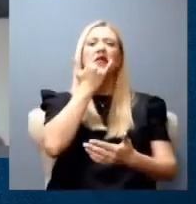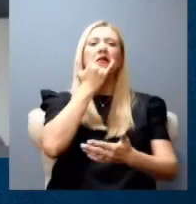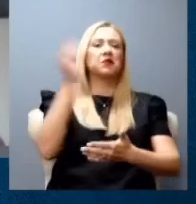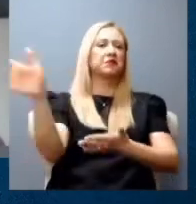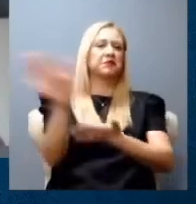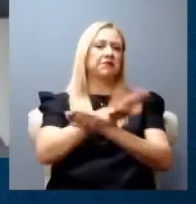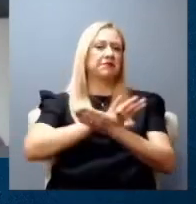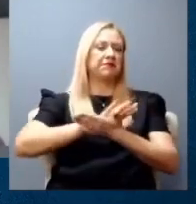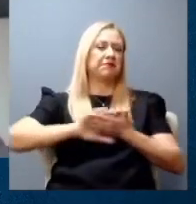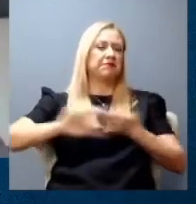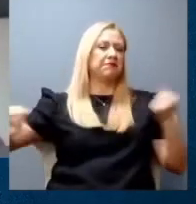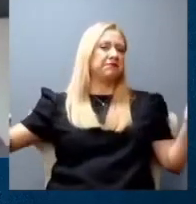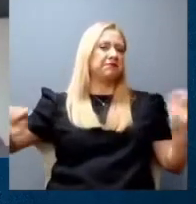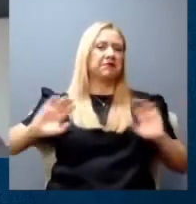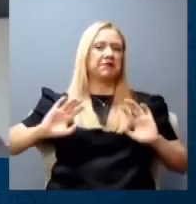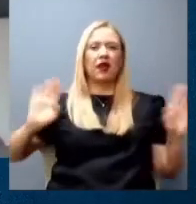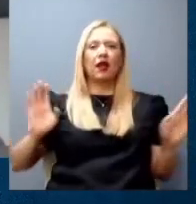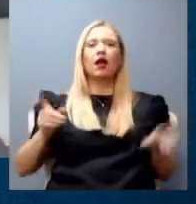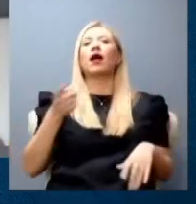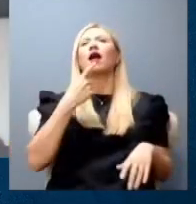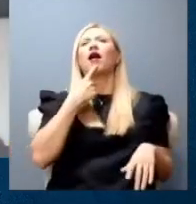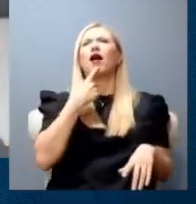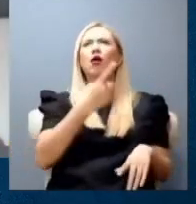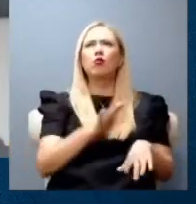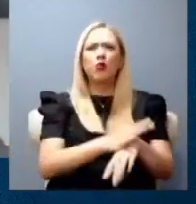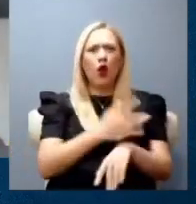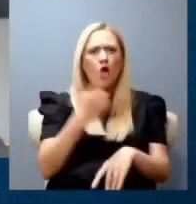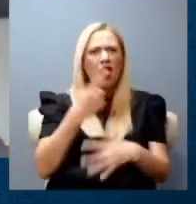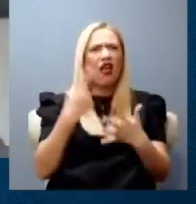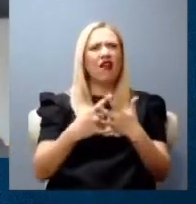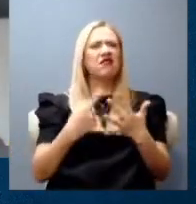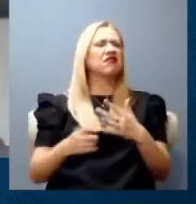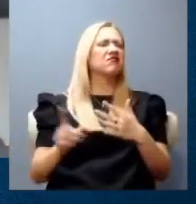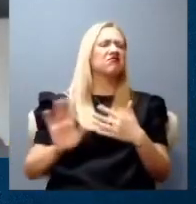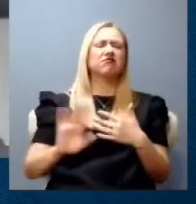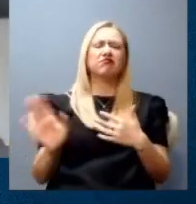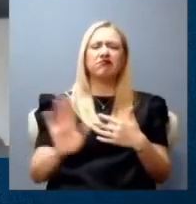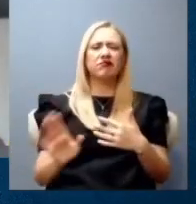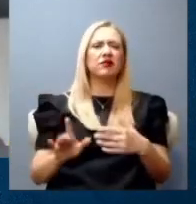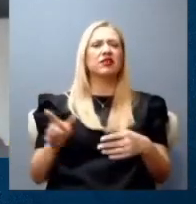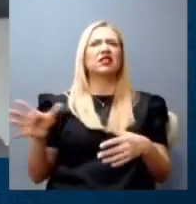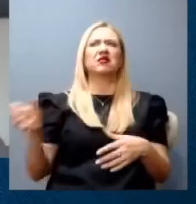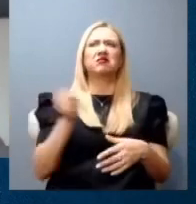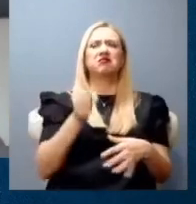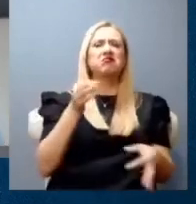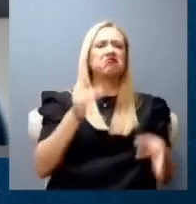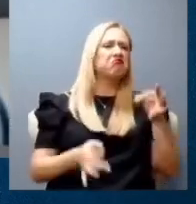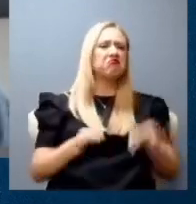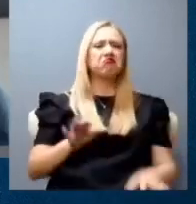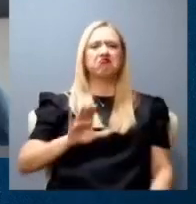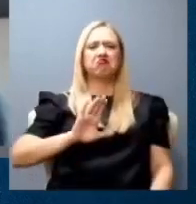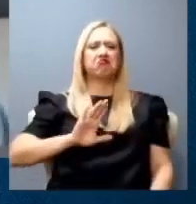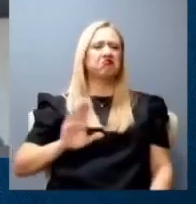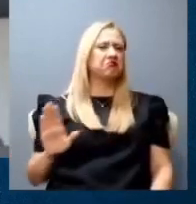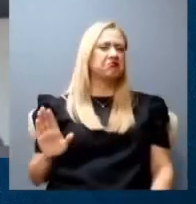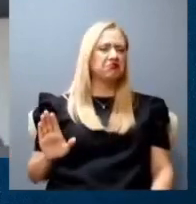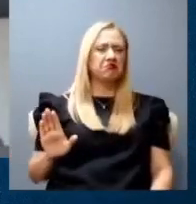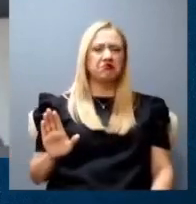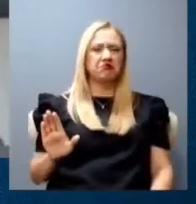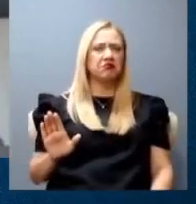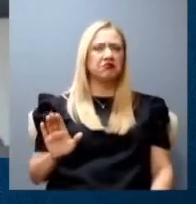decir, cero rendición de cuentas, cero judicialización, simplemente se hacía un poco